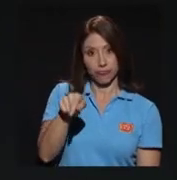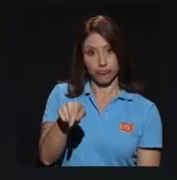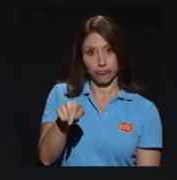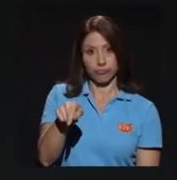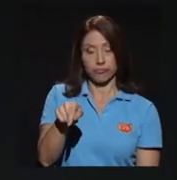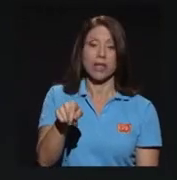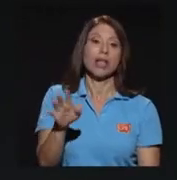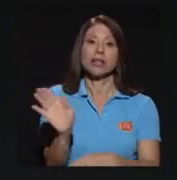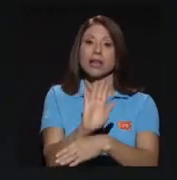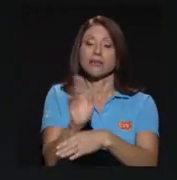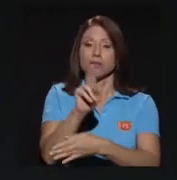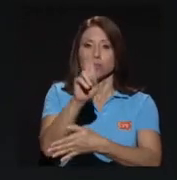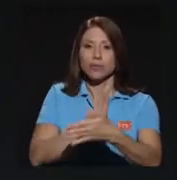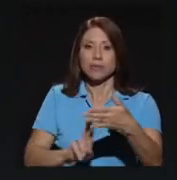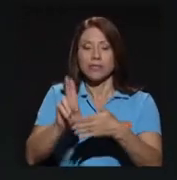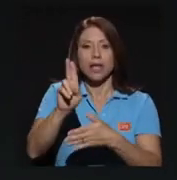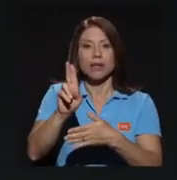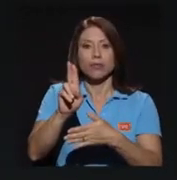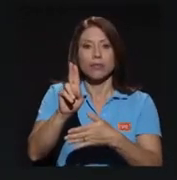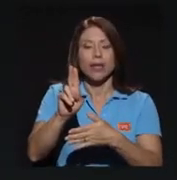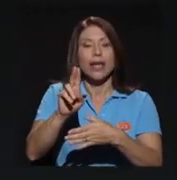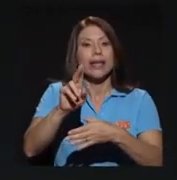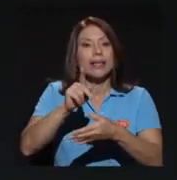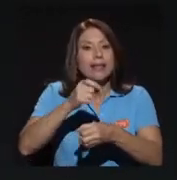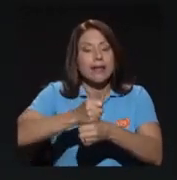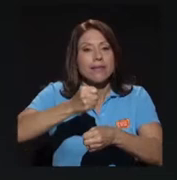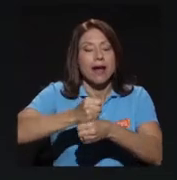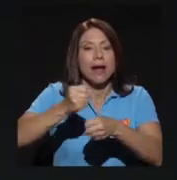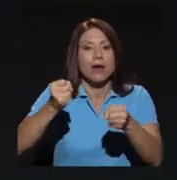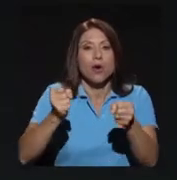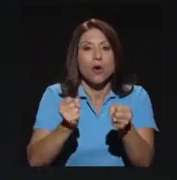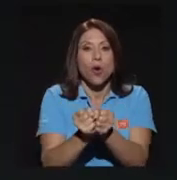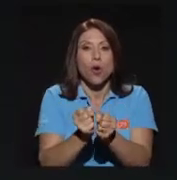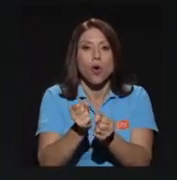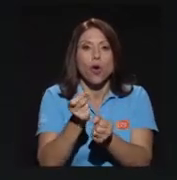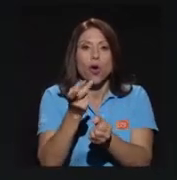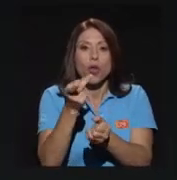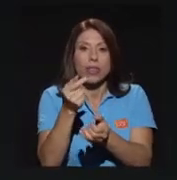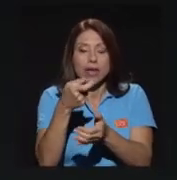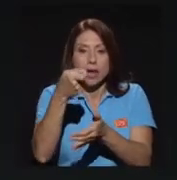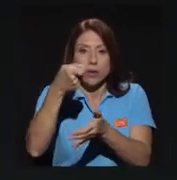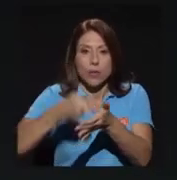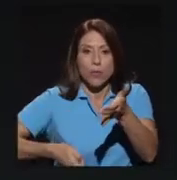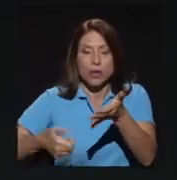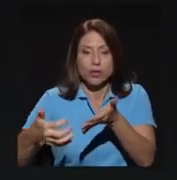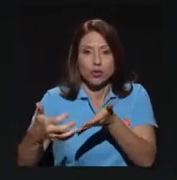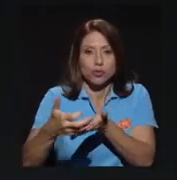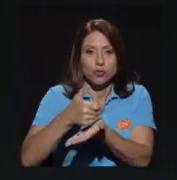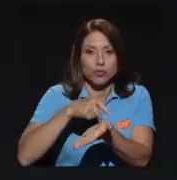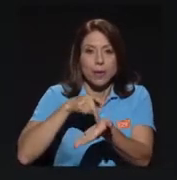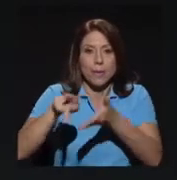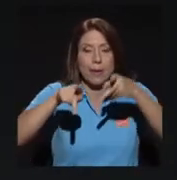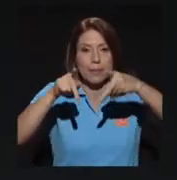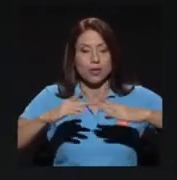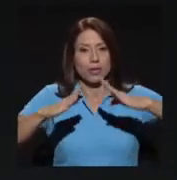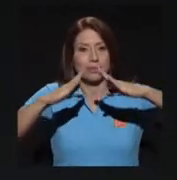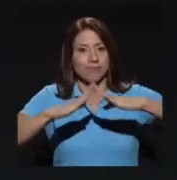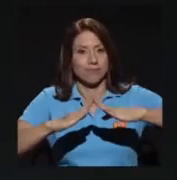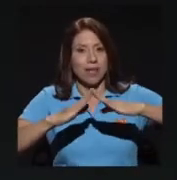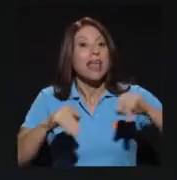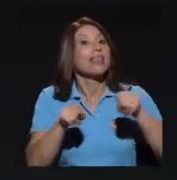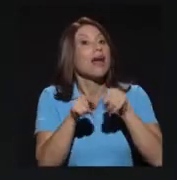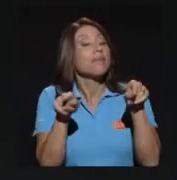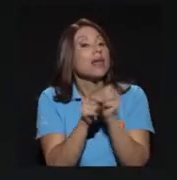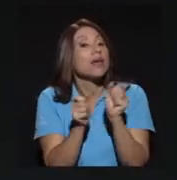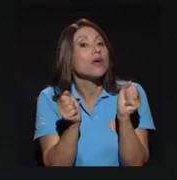universitario que se paga con los impuestos que tributan los habitantes y también con la deuda en que incurre el